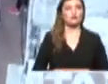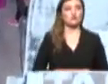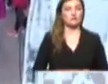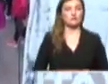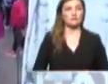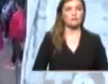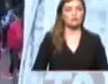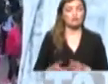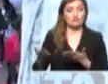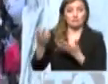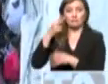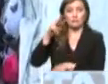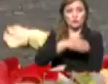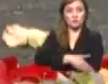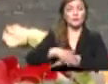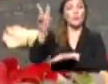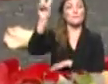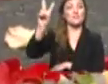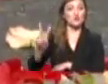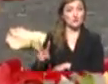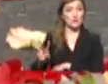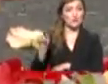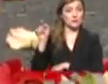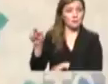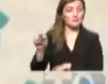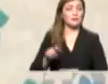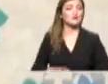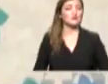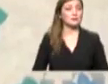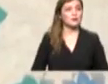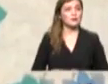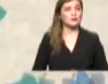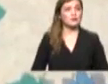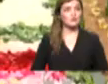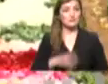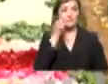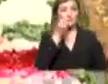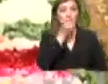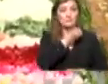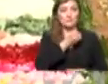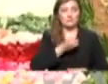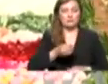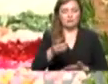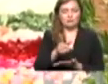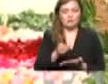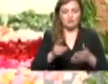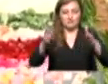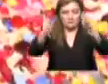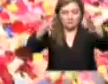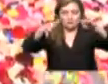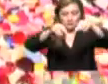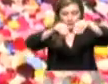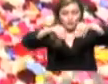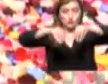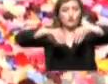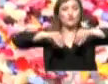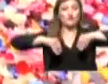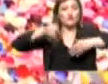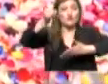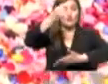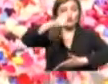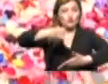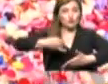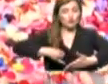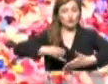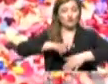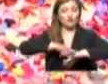La calle Venezuela en el centro de Quito se llenó de flores con diseños alusivos a la celebración del Corpus Christi. Desde las 7 de la